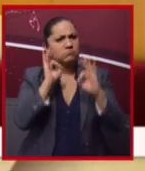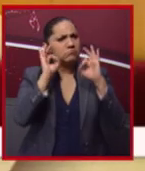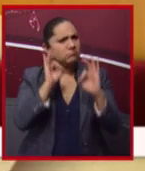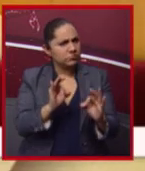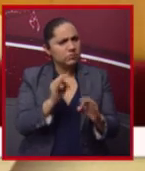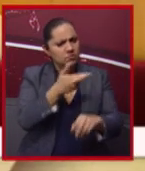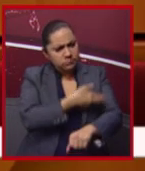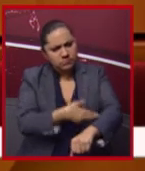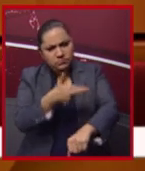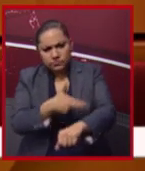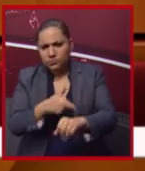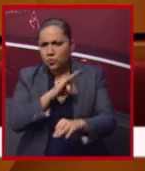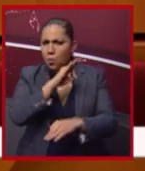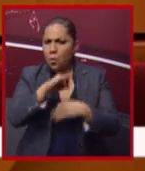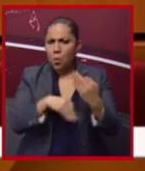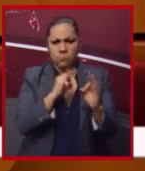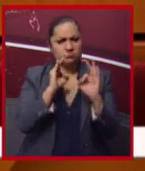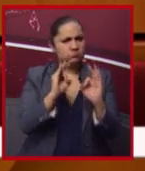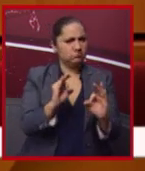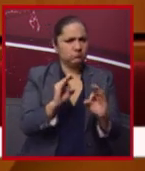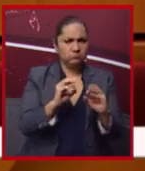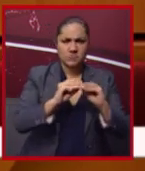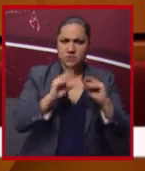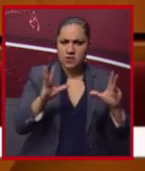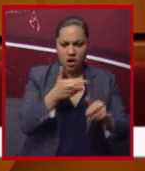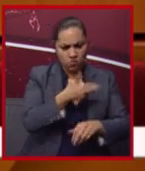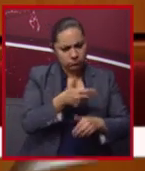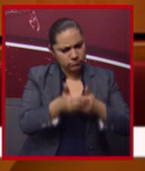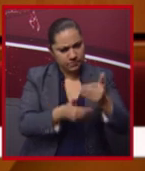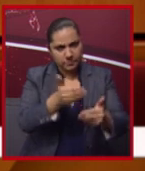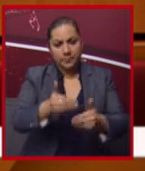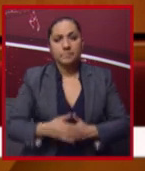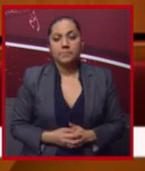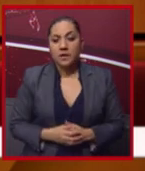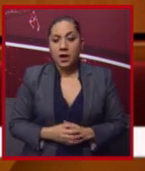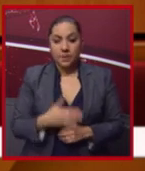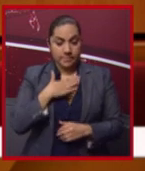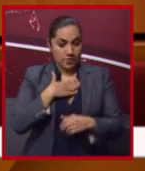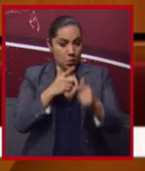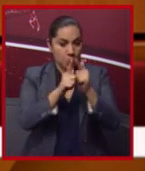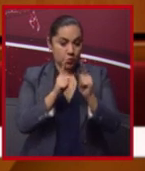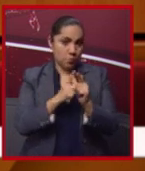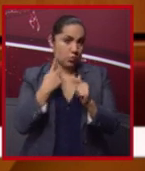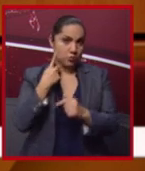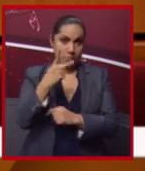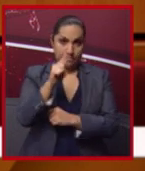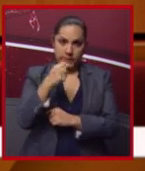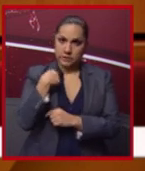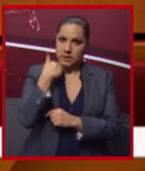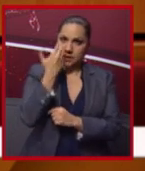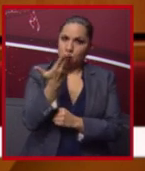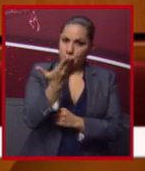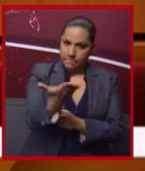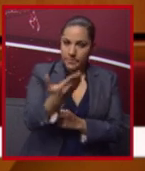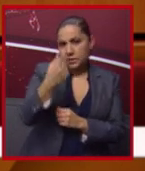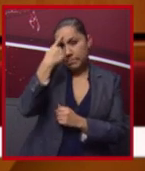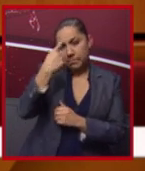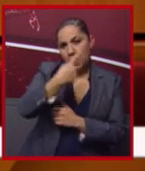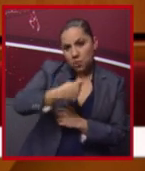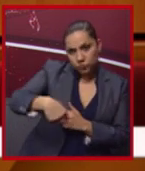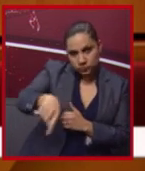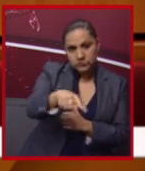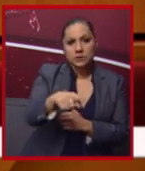A nombre de mi grupo parlamentario, el Partido del Trabajo, quiero exhortarlos a ustedes a que voten a favor de este